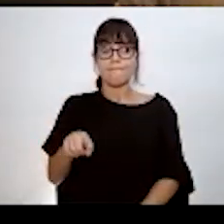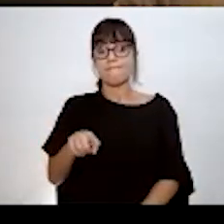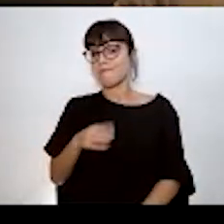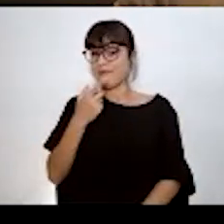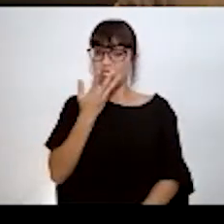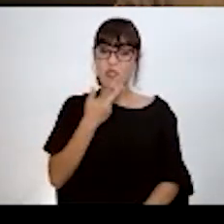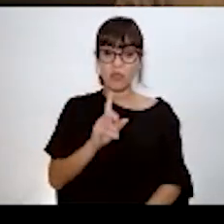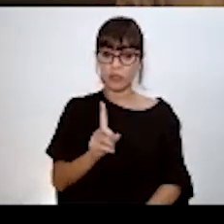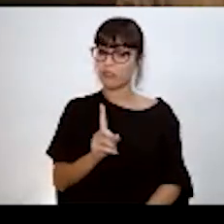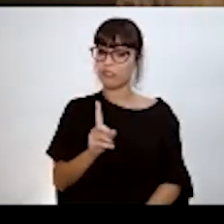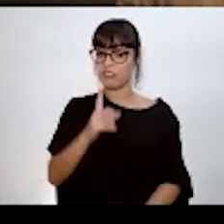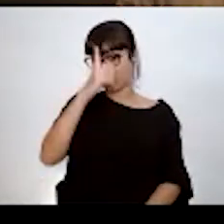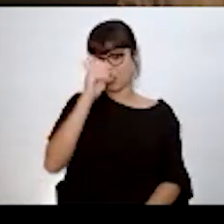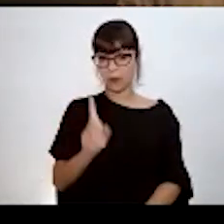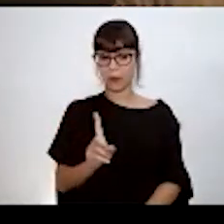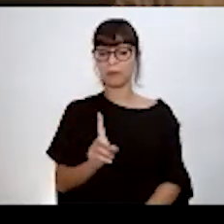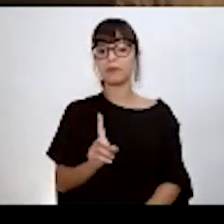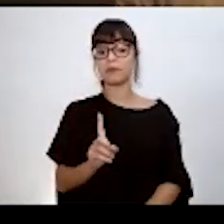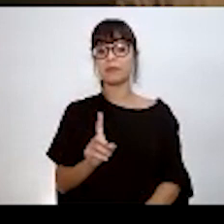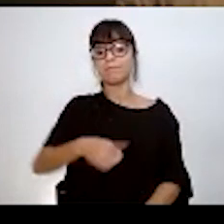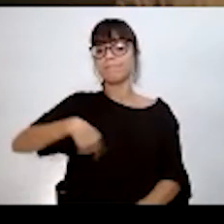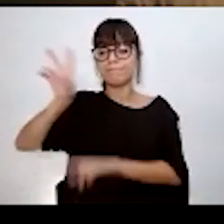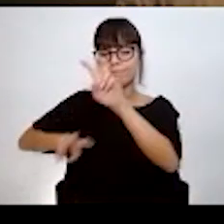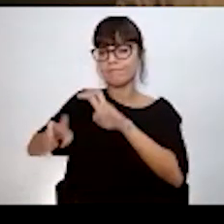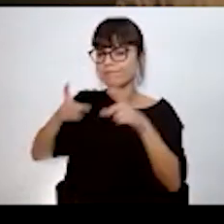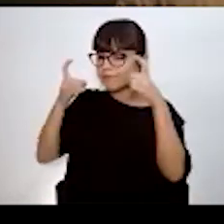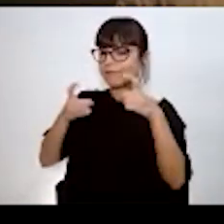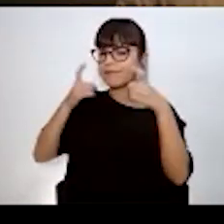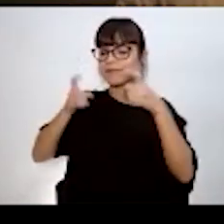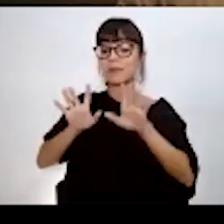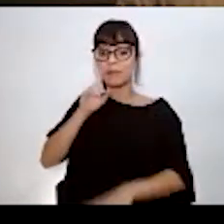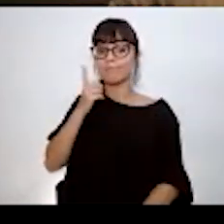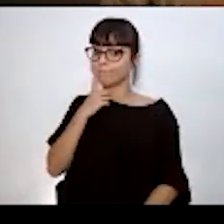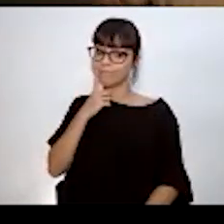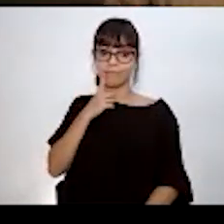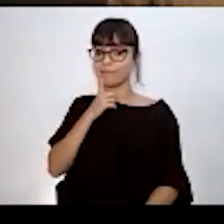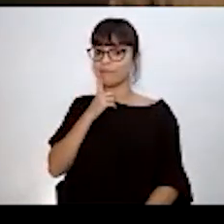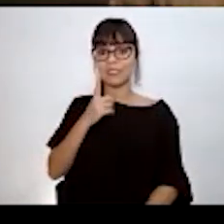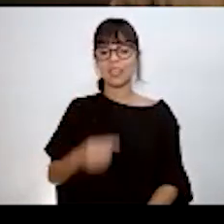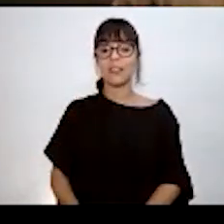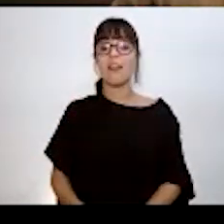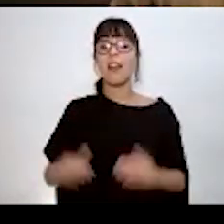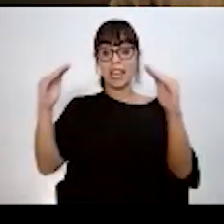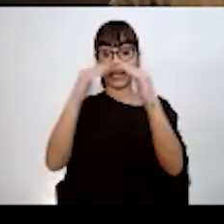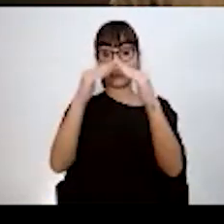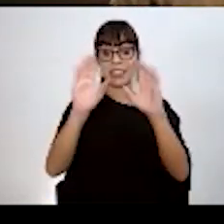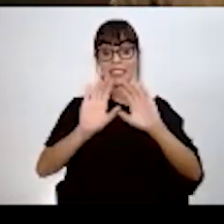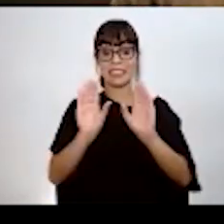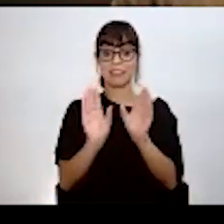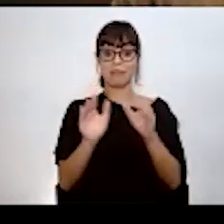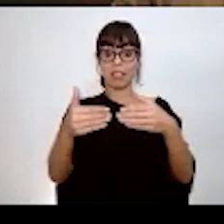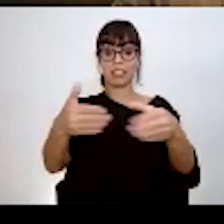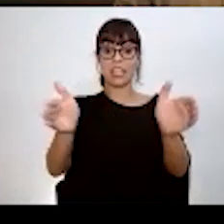hecho intentos de búsqueda y no tenemos ningún tipo de referencia. Casas circulares sí, cuando